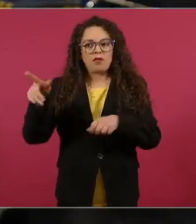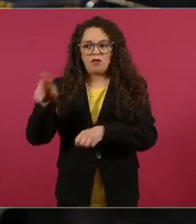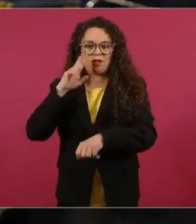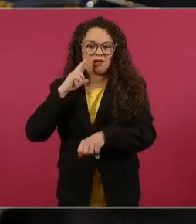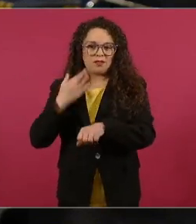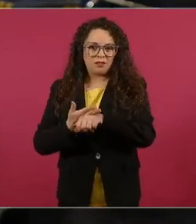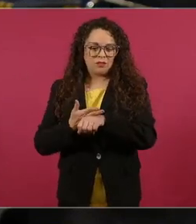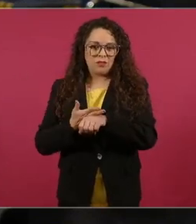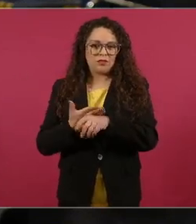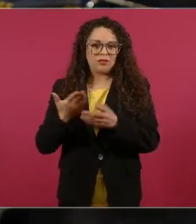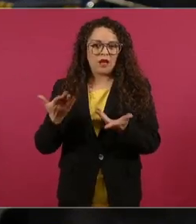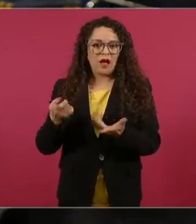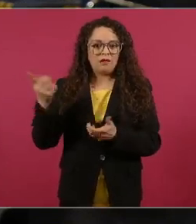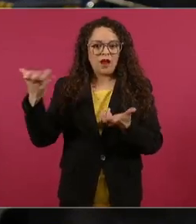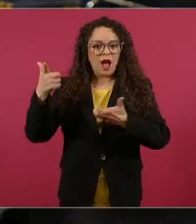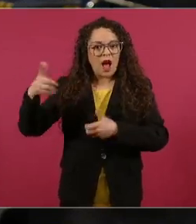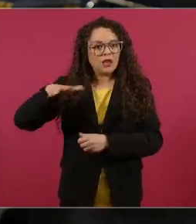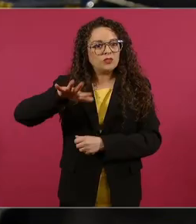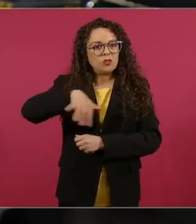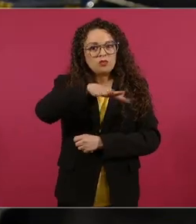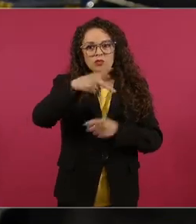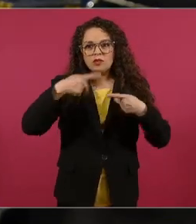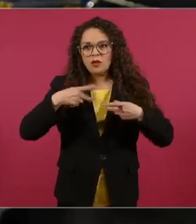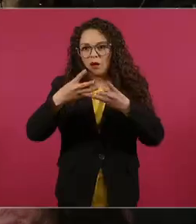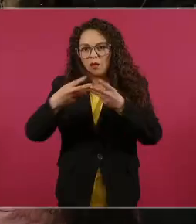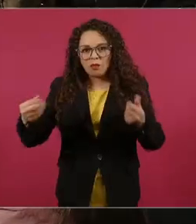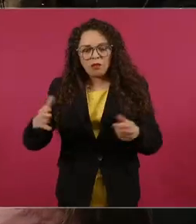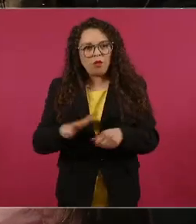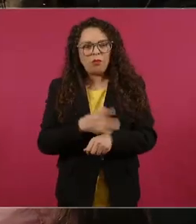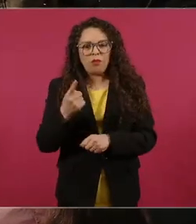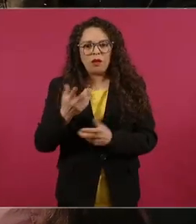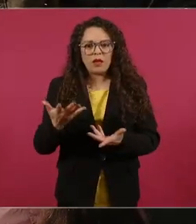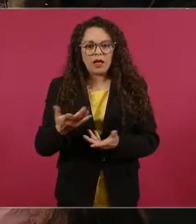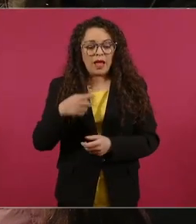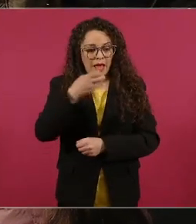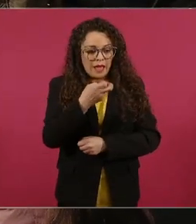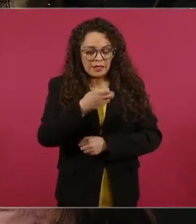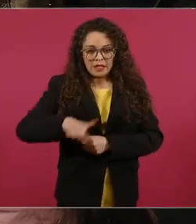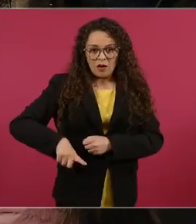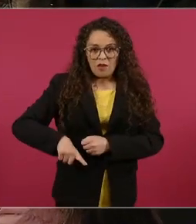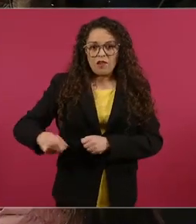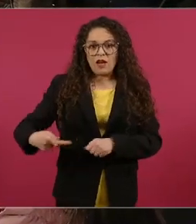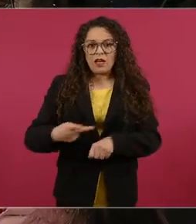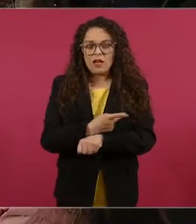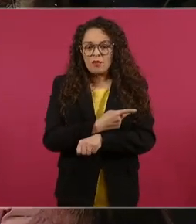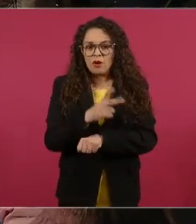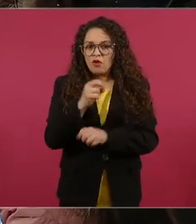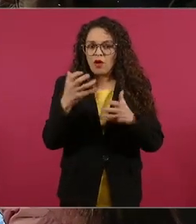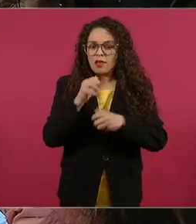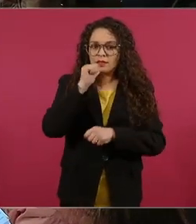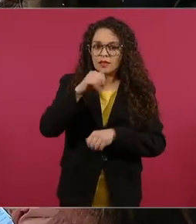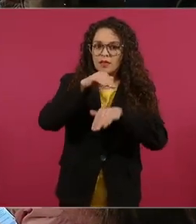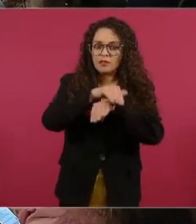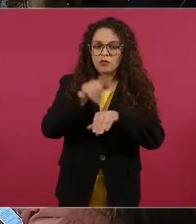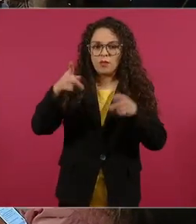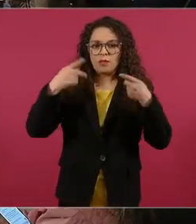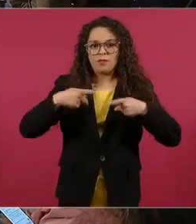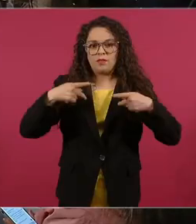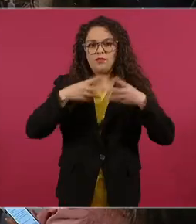con cómo ha sido el transcurrir de este gobierno en referencia al tema de